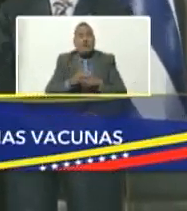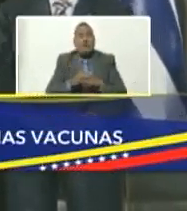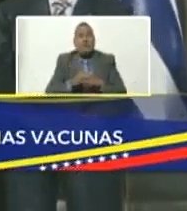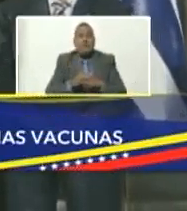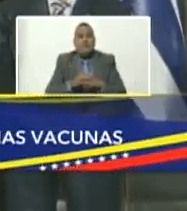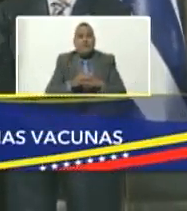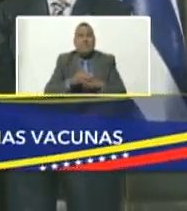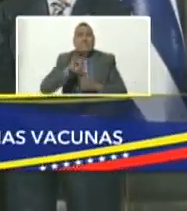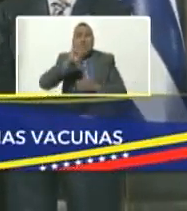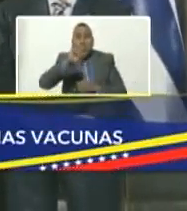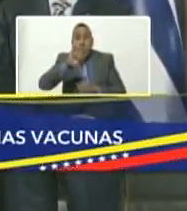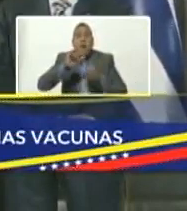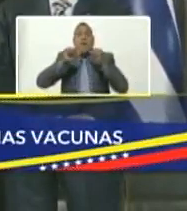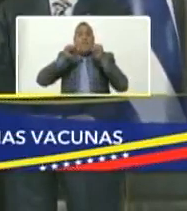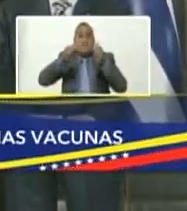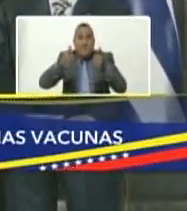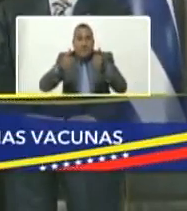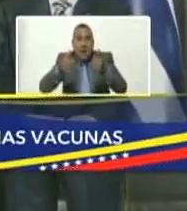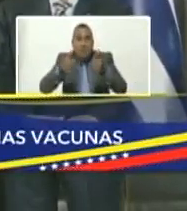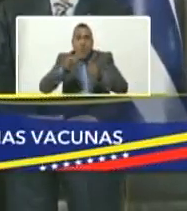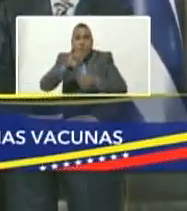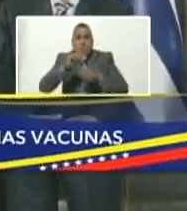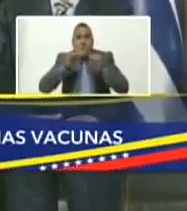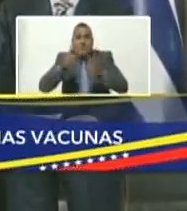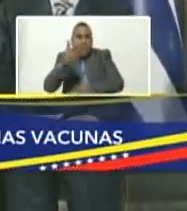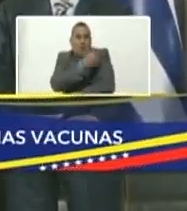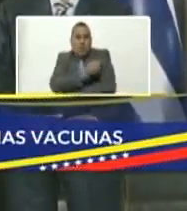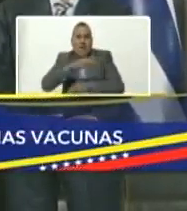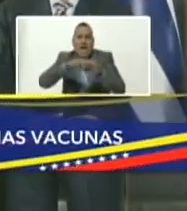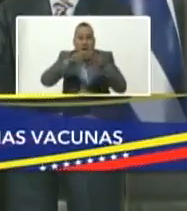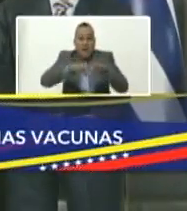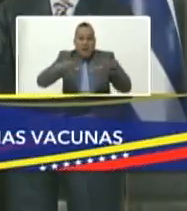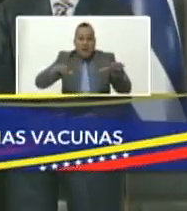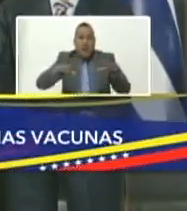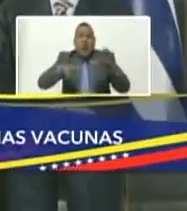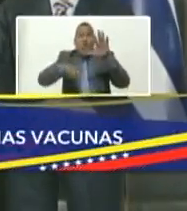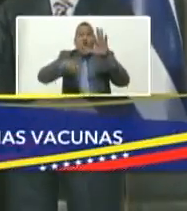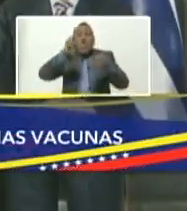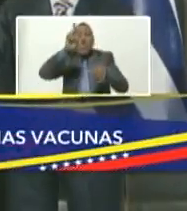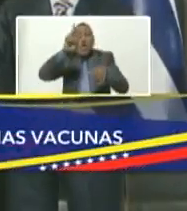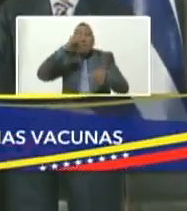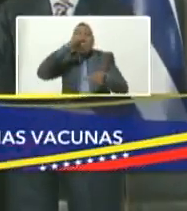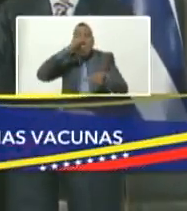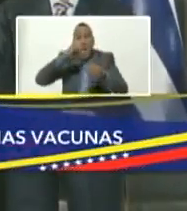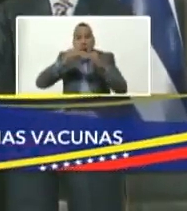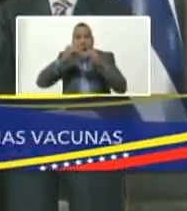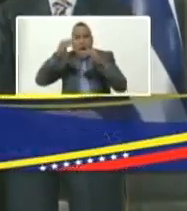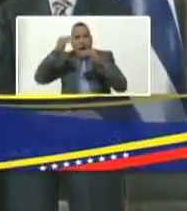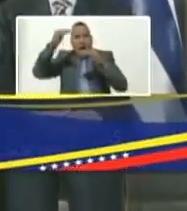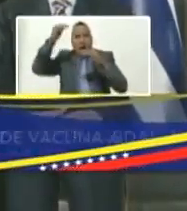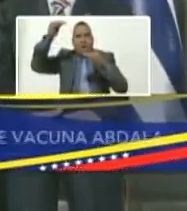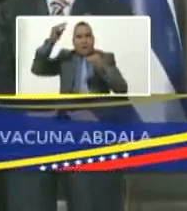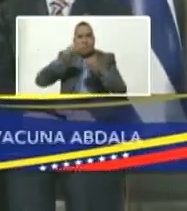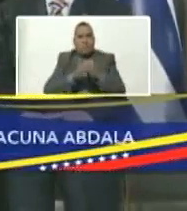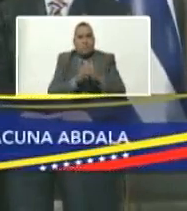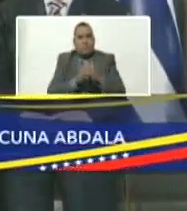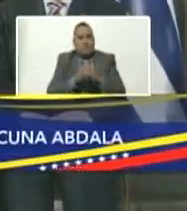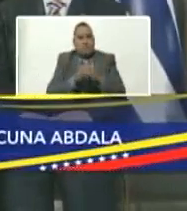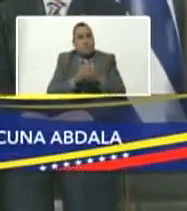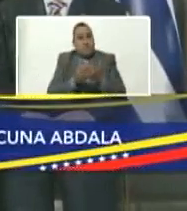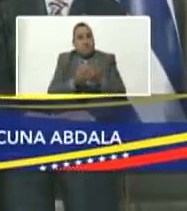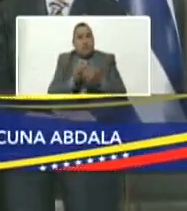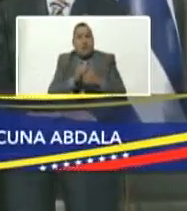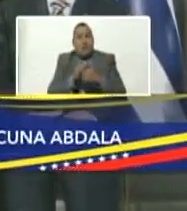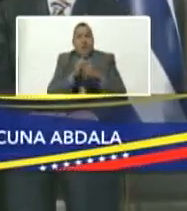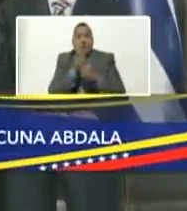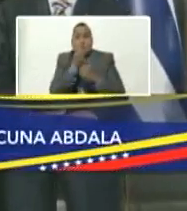lunes empezamos a vacunar niños mayores de 12 años, de 12 años en adelante. Buena noticia,